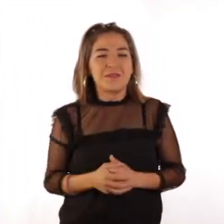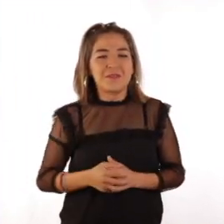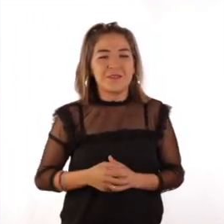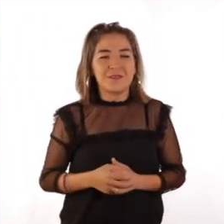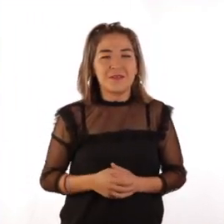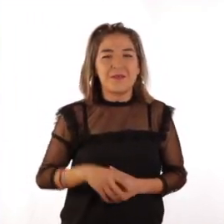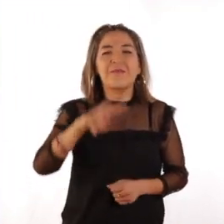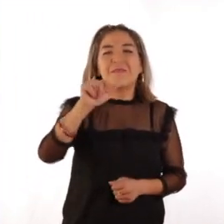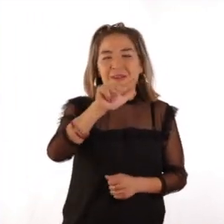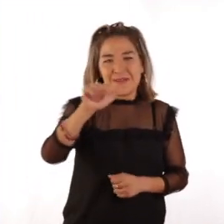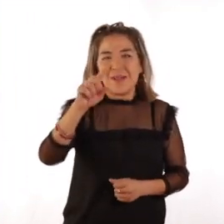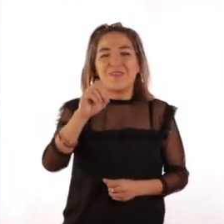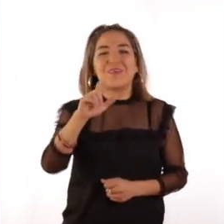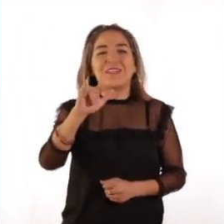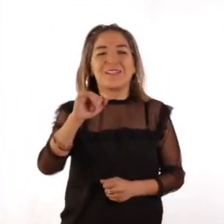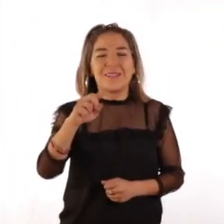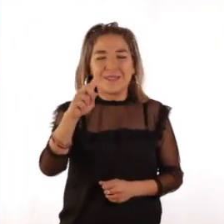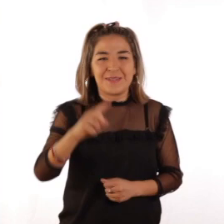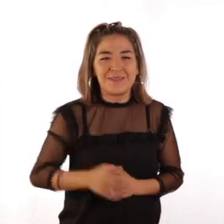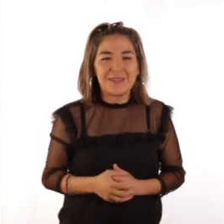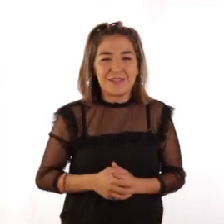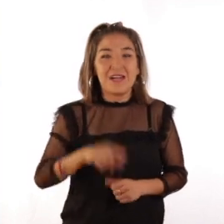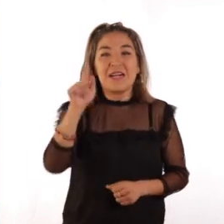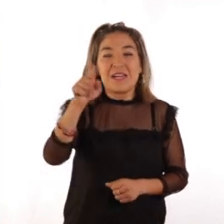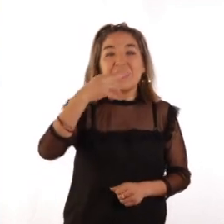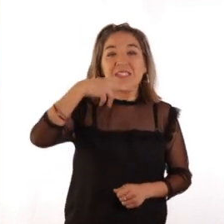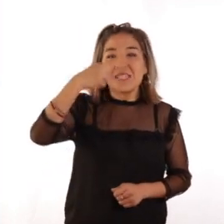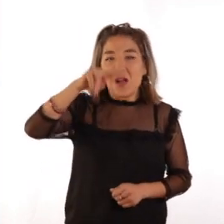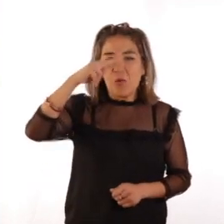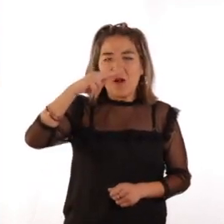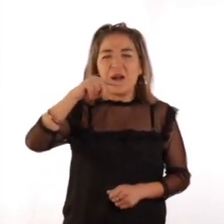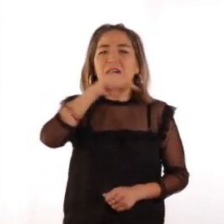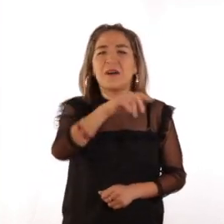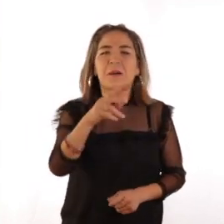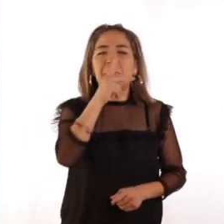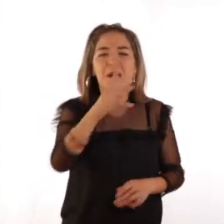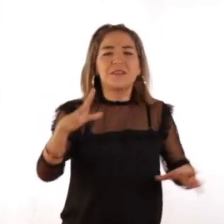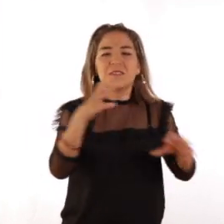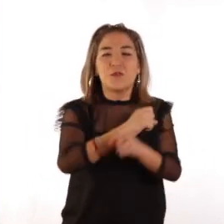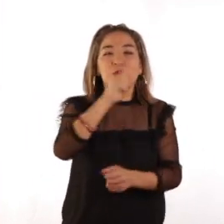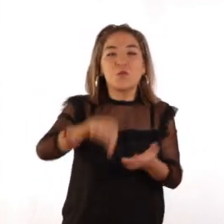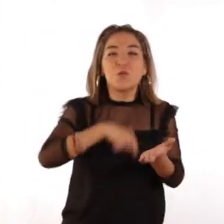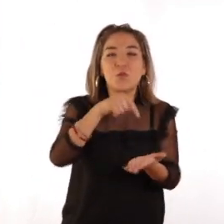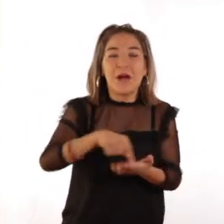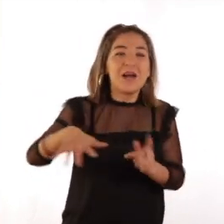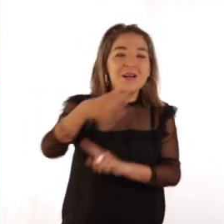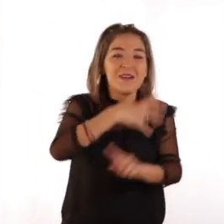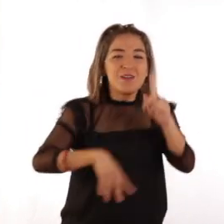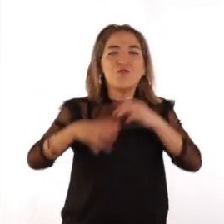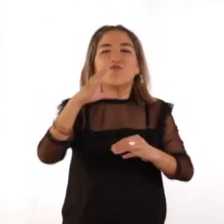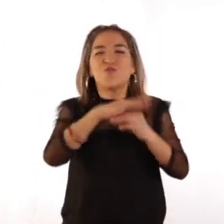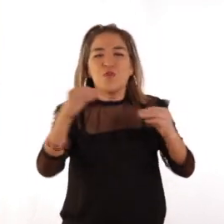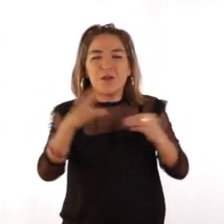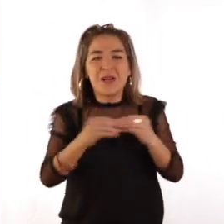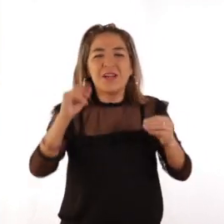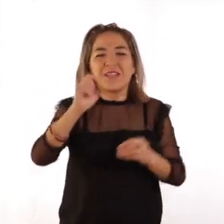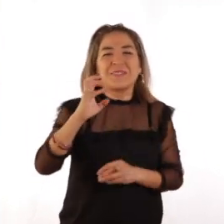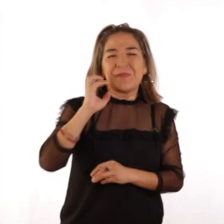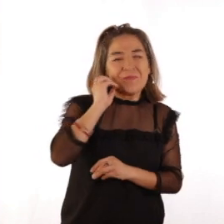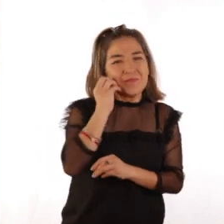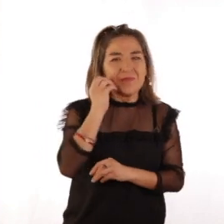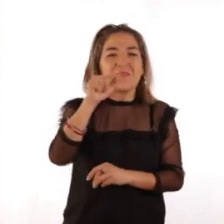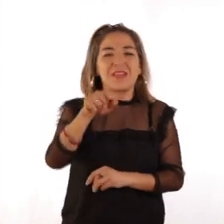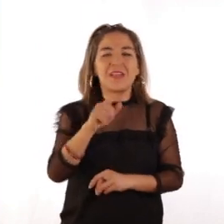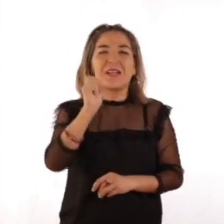Michoacán. Valladolid. En náhuatl, esta palabra significa lugar entre los frutos agridulces